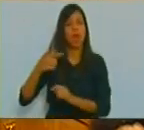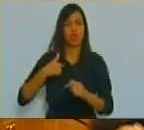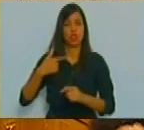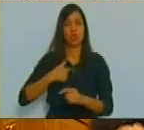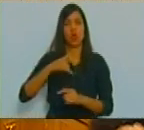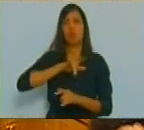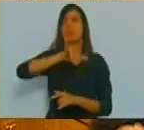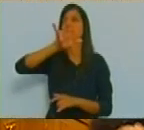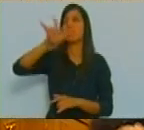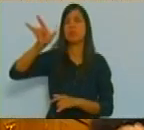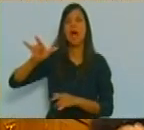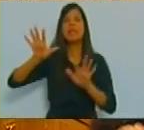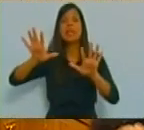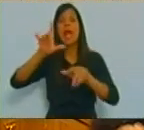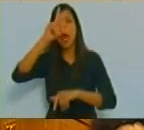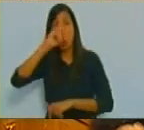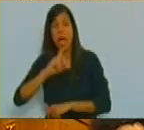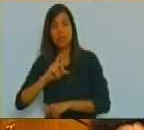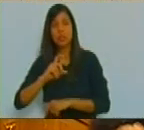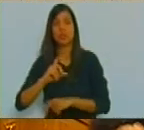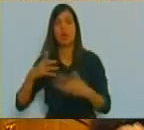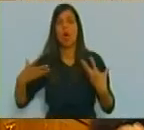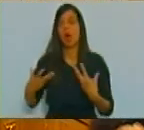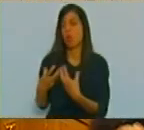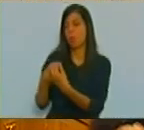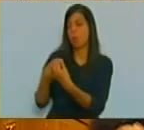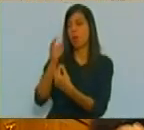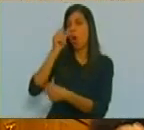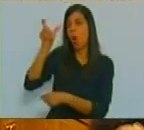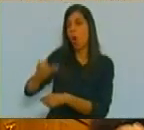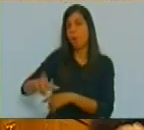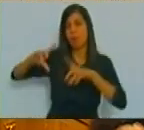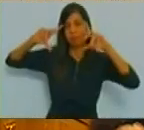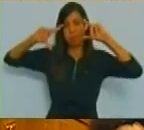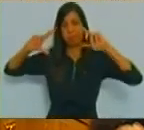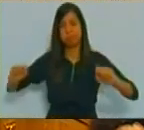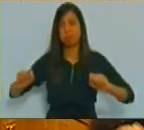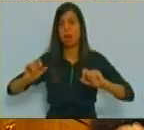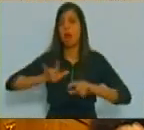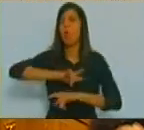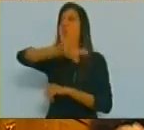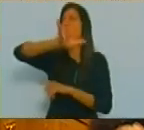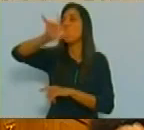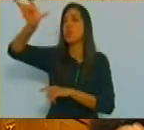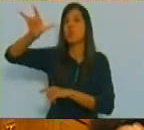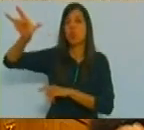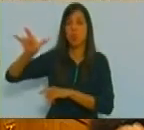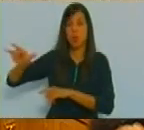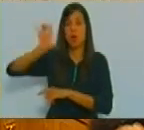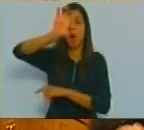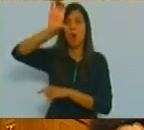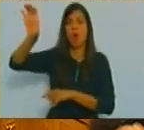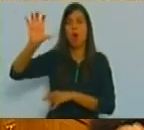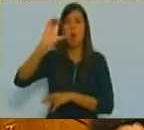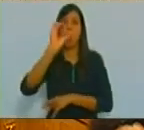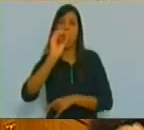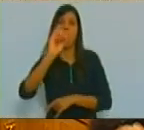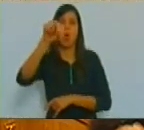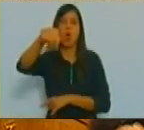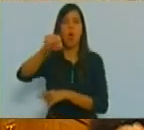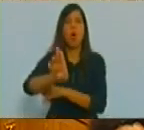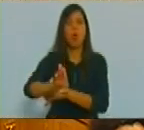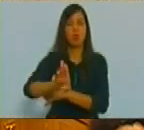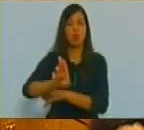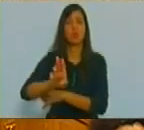estar 10 años acompañando al doctor germán saltrón ante instancias internacionales oea yo no es por el tema de la justicia